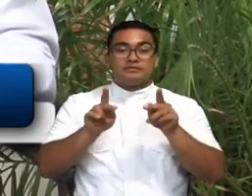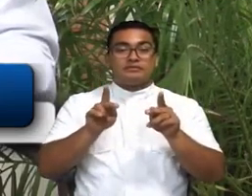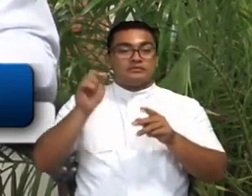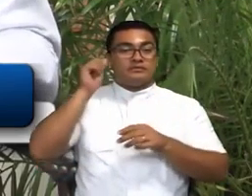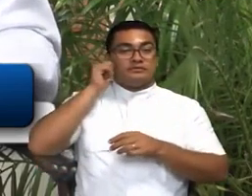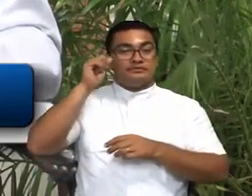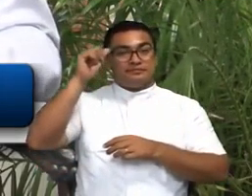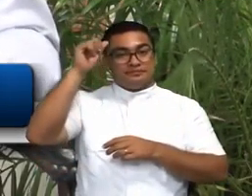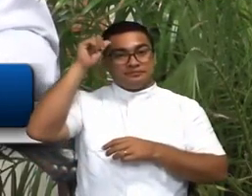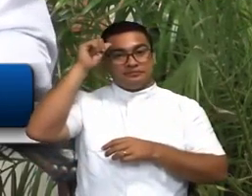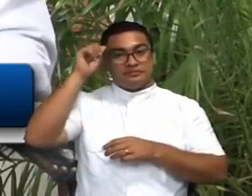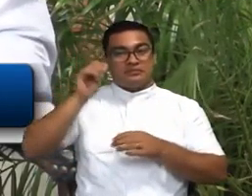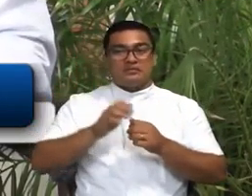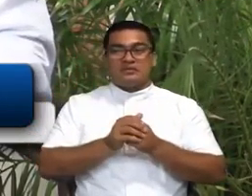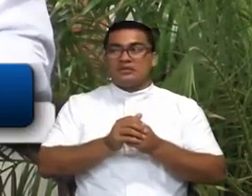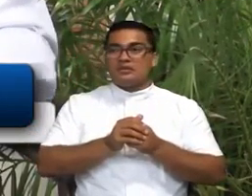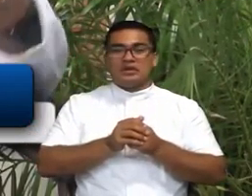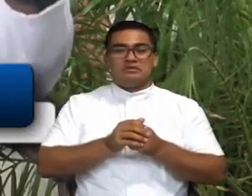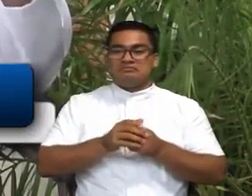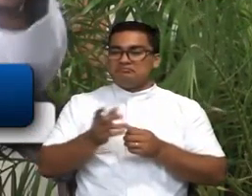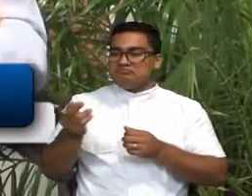adultos, como usted y yo, decimos,